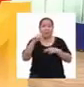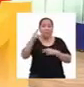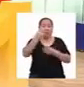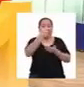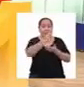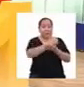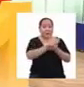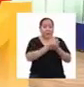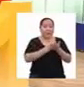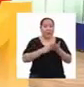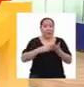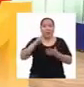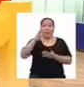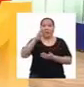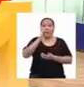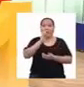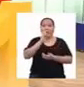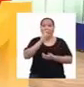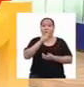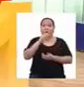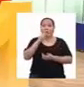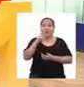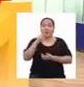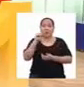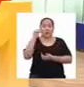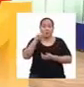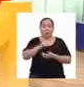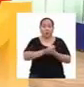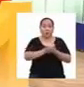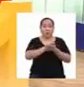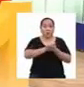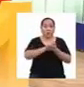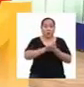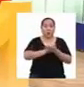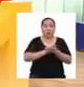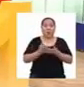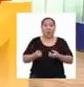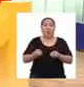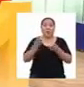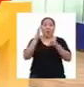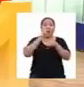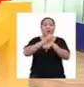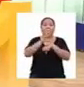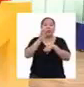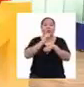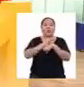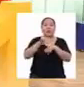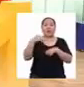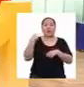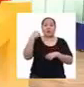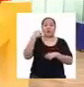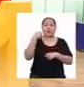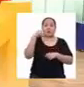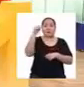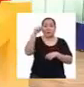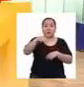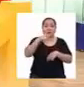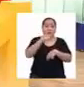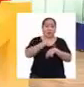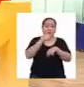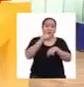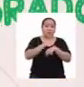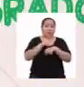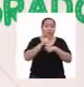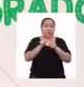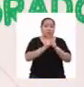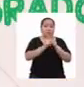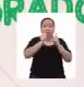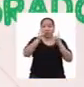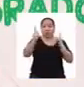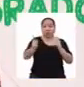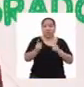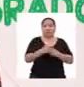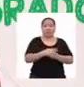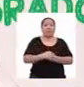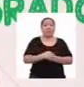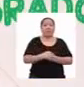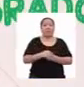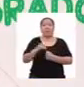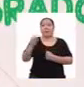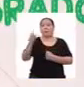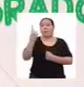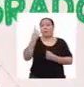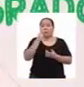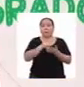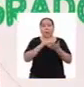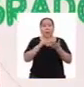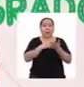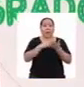primera versión de un texto para brindar consejos sobre la adolescencia en esta etapa de distanciamiento social. Primero,